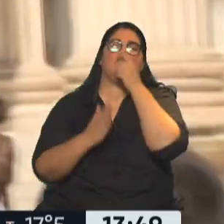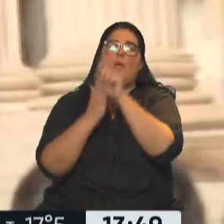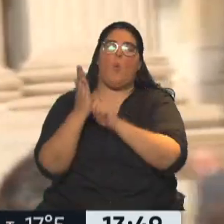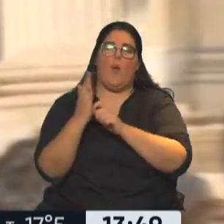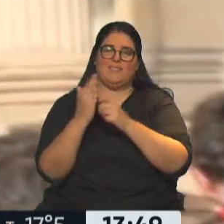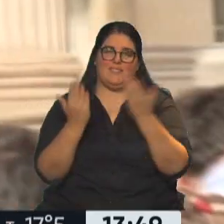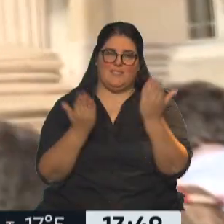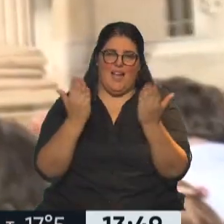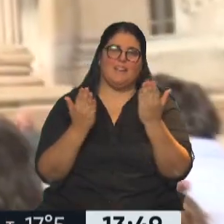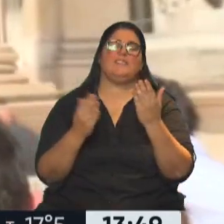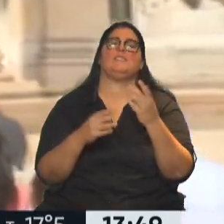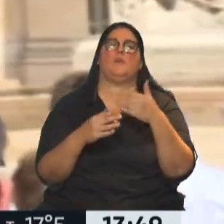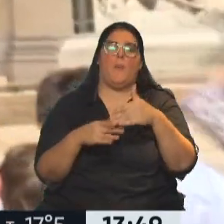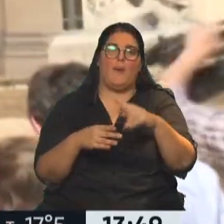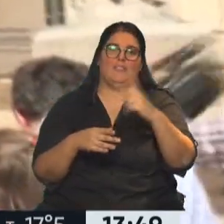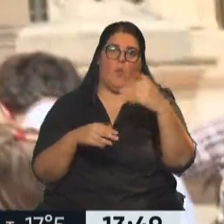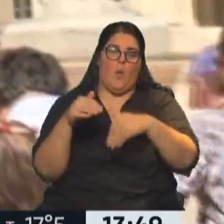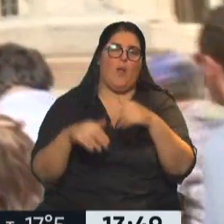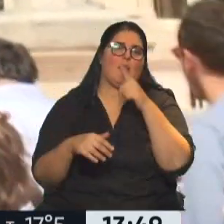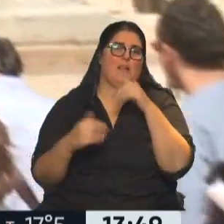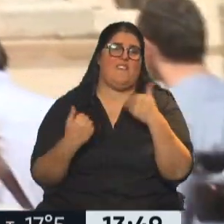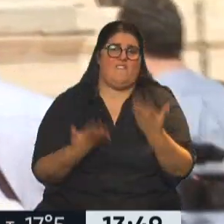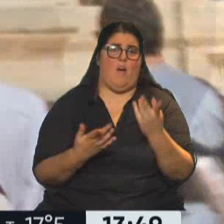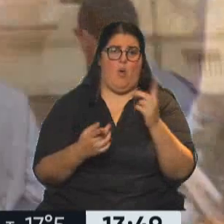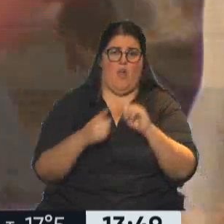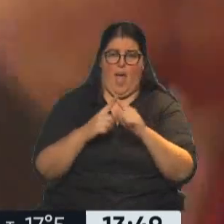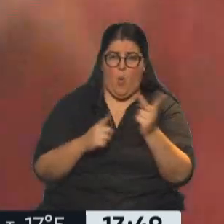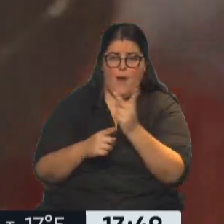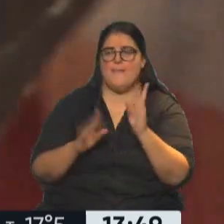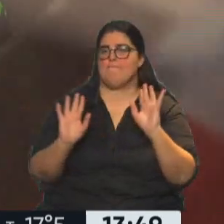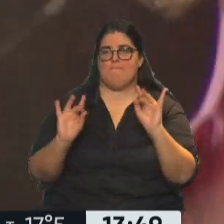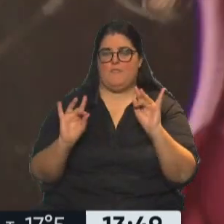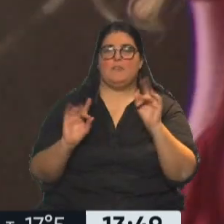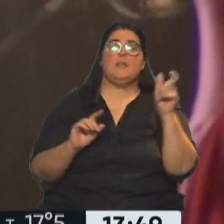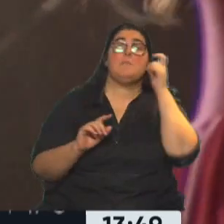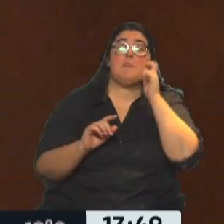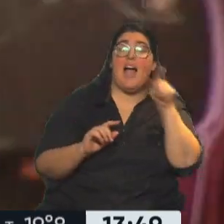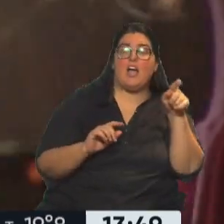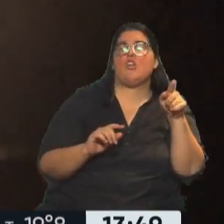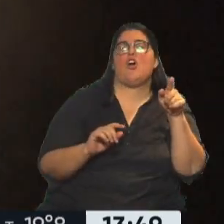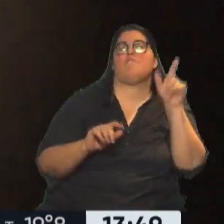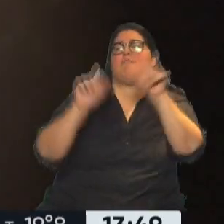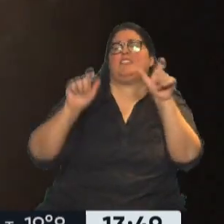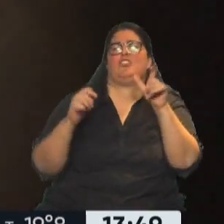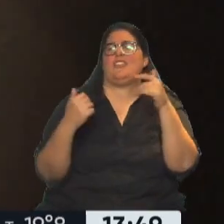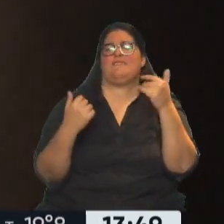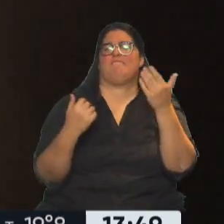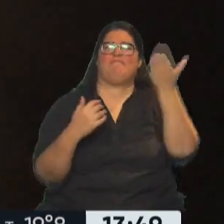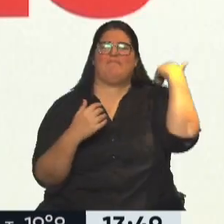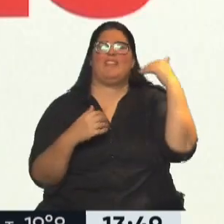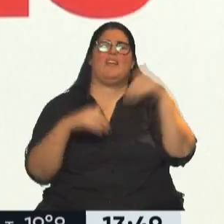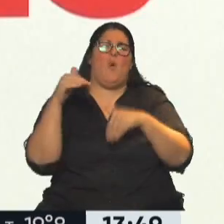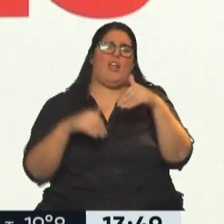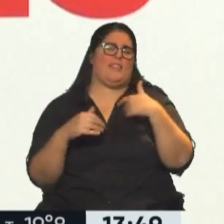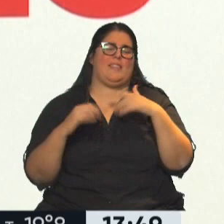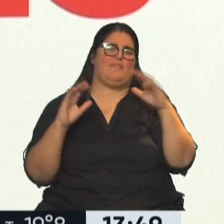segunda vuelta no resultan favorables a esta cohabitación. Emmanuel Macron viene perdiendo popularidad desde las presidenciales de abril,